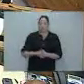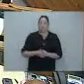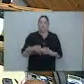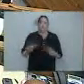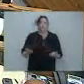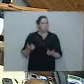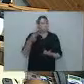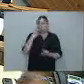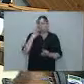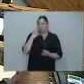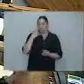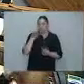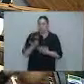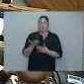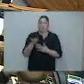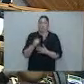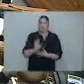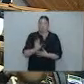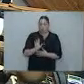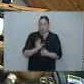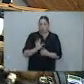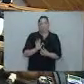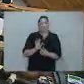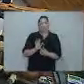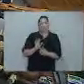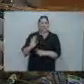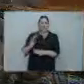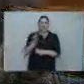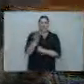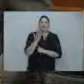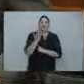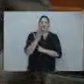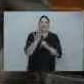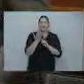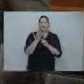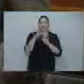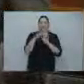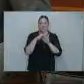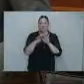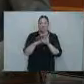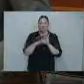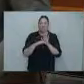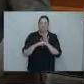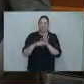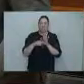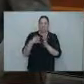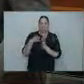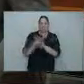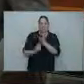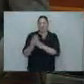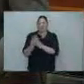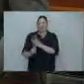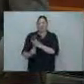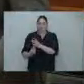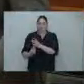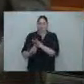Vamos a ver, la moción que se nos presenta tiene una serie de efectos, los primeros de forma, y yo creo que no